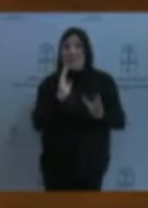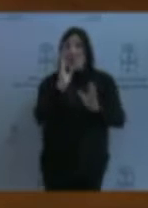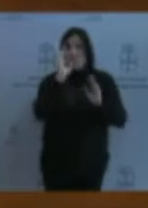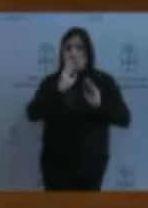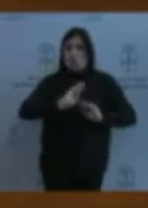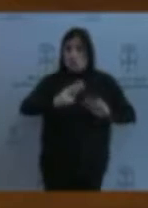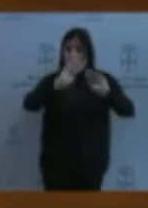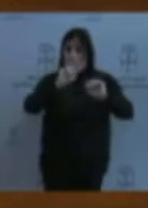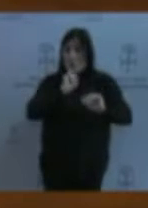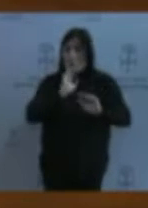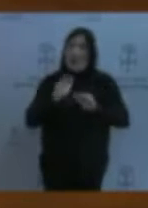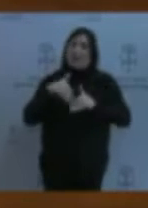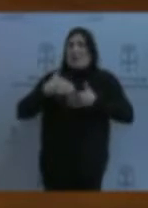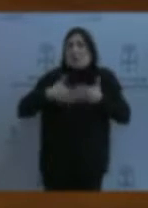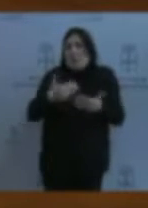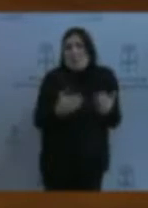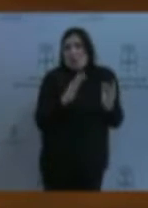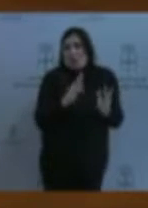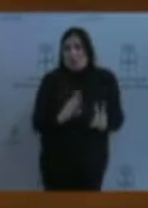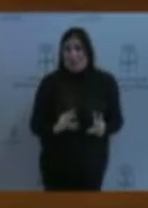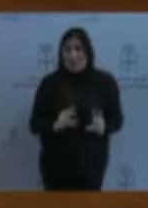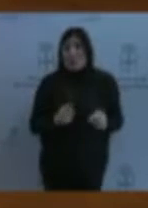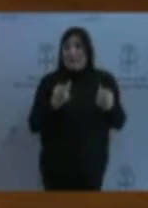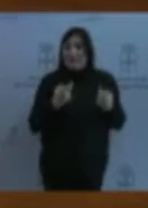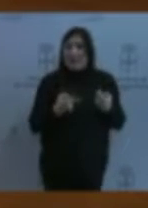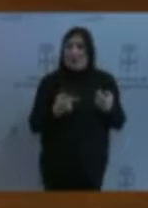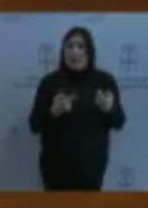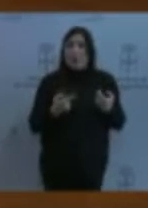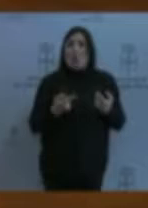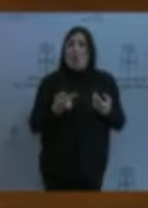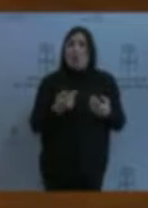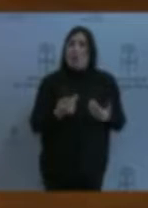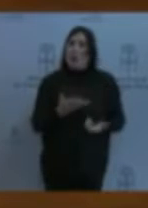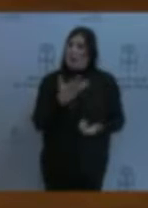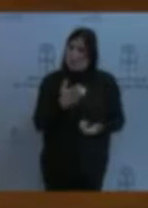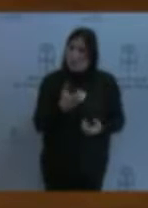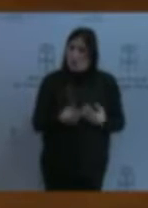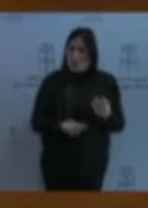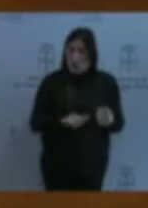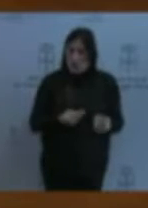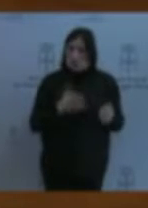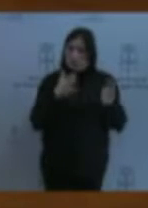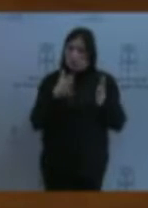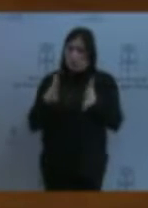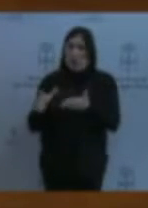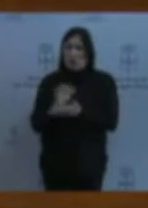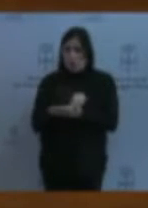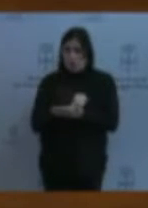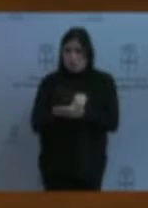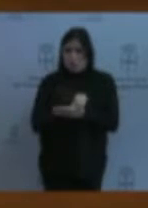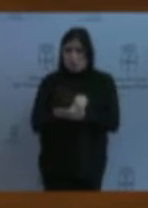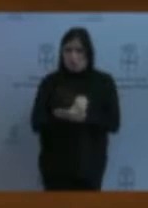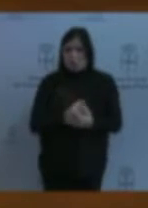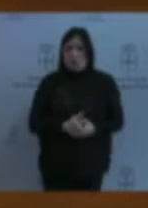administrativos se lleve de manera rigurosa y no quede nada que sea de necesidad y